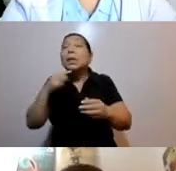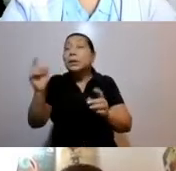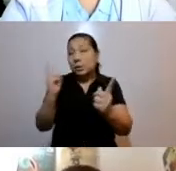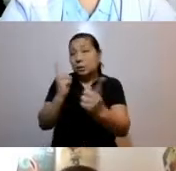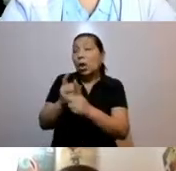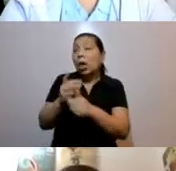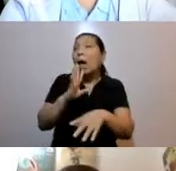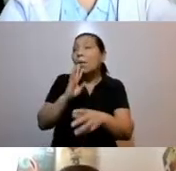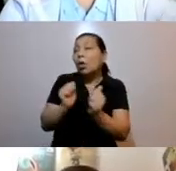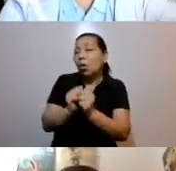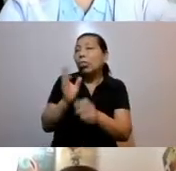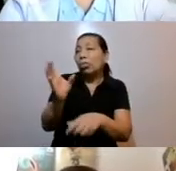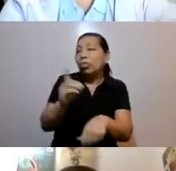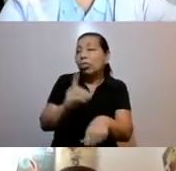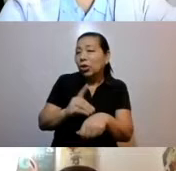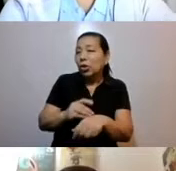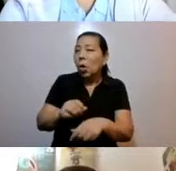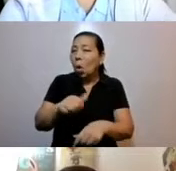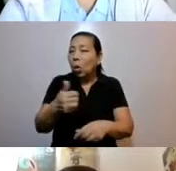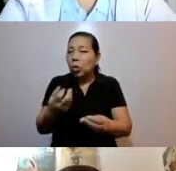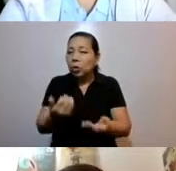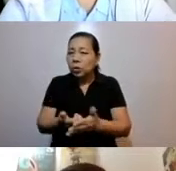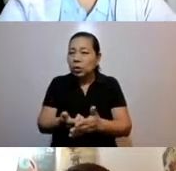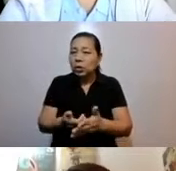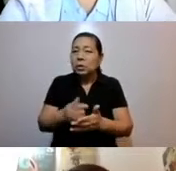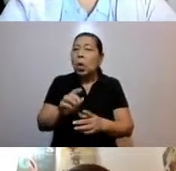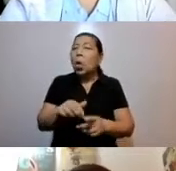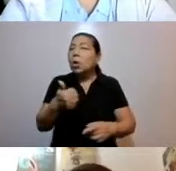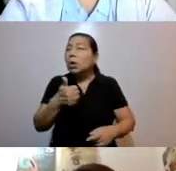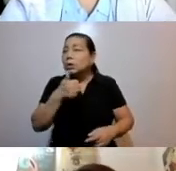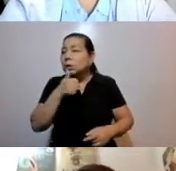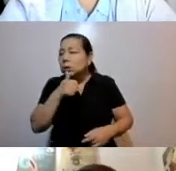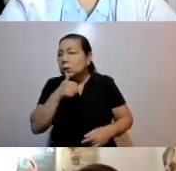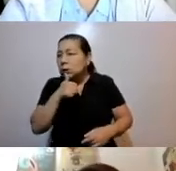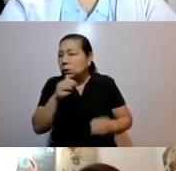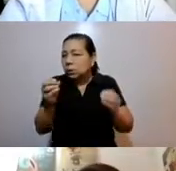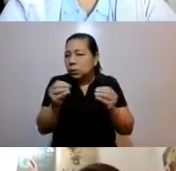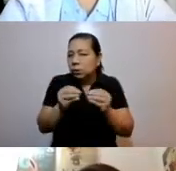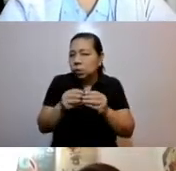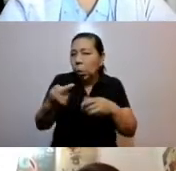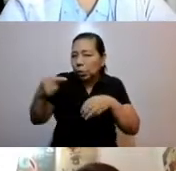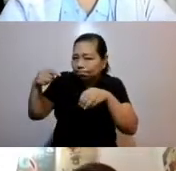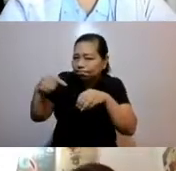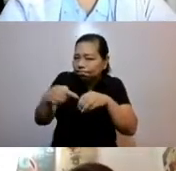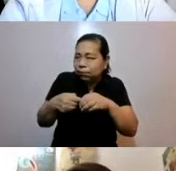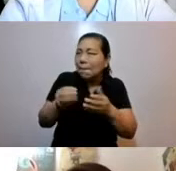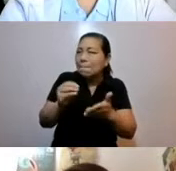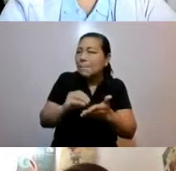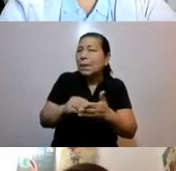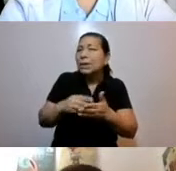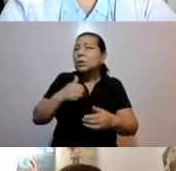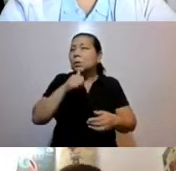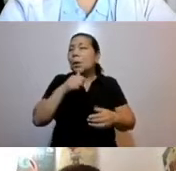por último, hay un tema que se conoce como dolor, ¿no? El dolor que acompaña al coito, más clásico